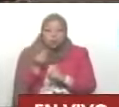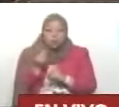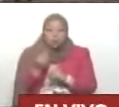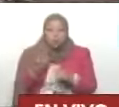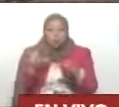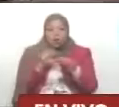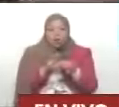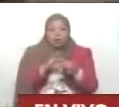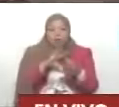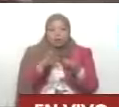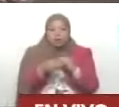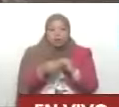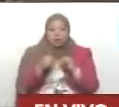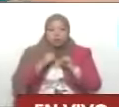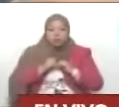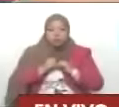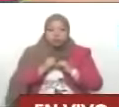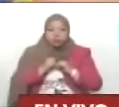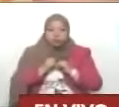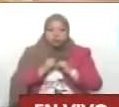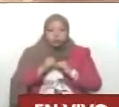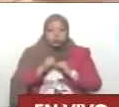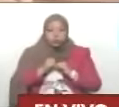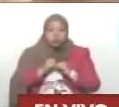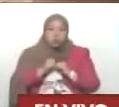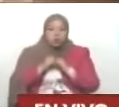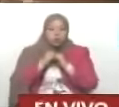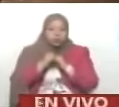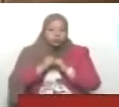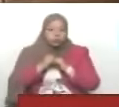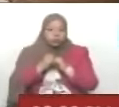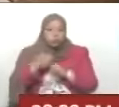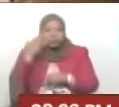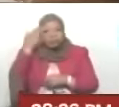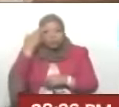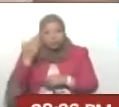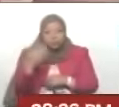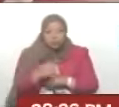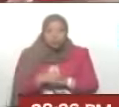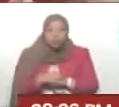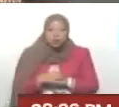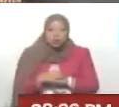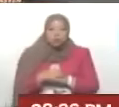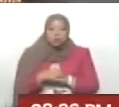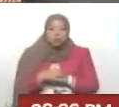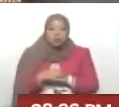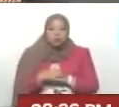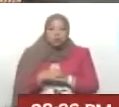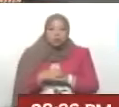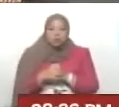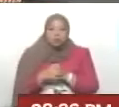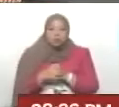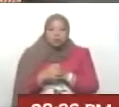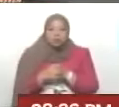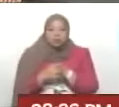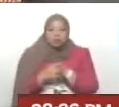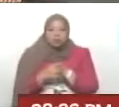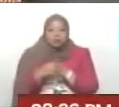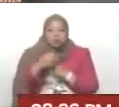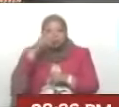Cambio. Robusto él, fuerte. Ah, mi saludo. Me saludó así, ¿ves?